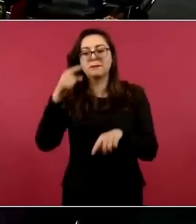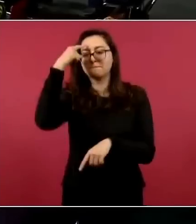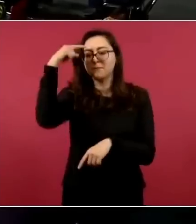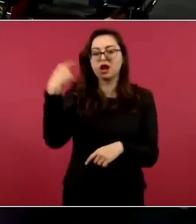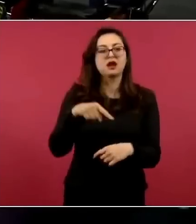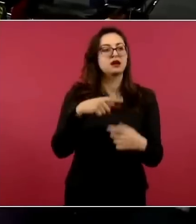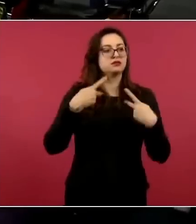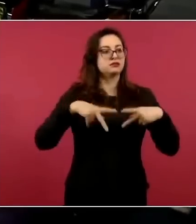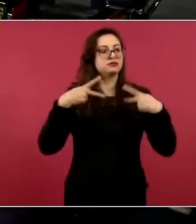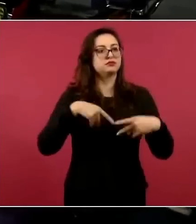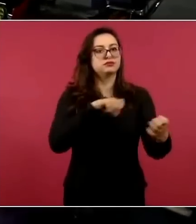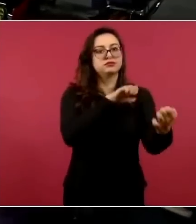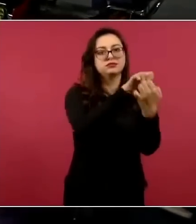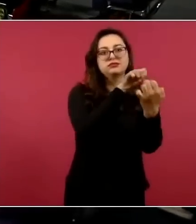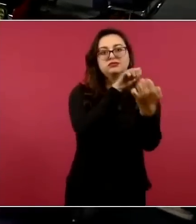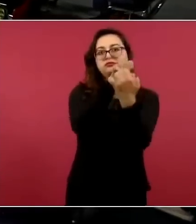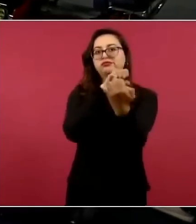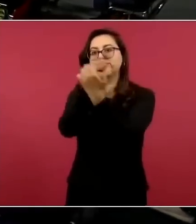engañados